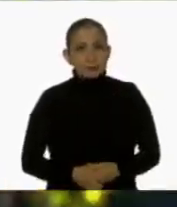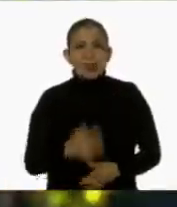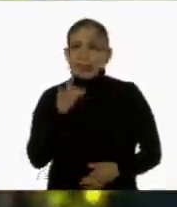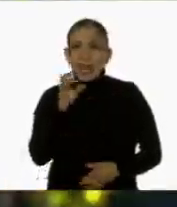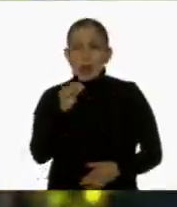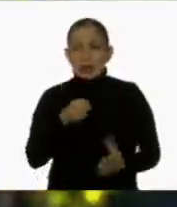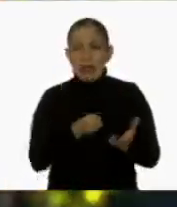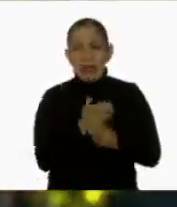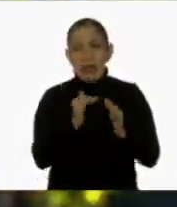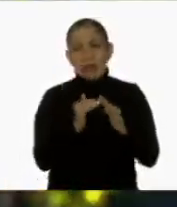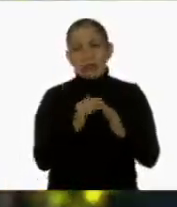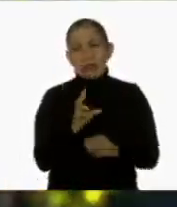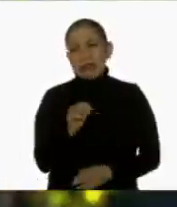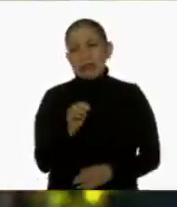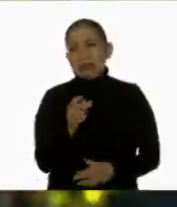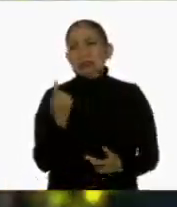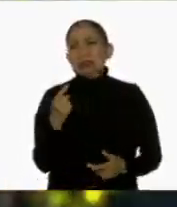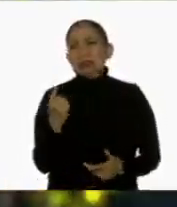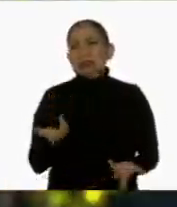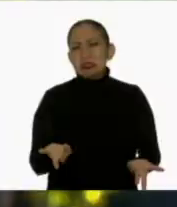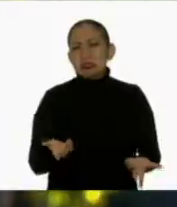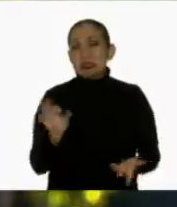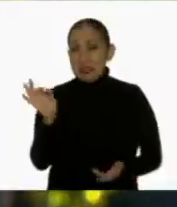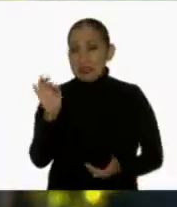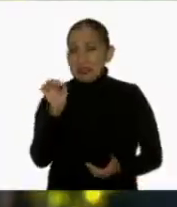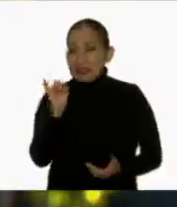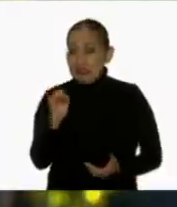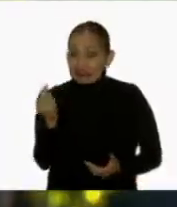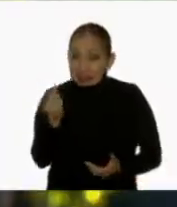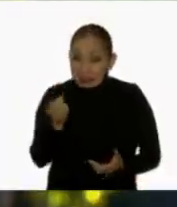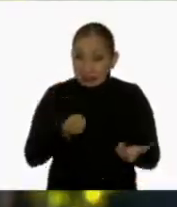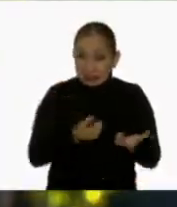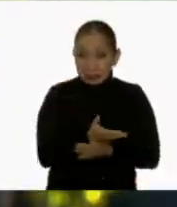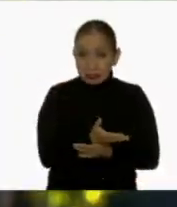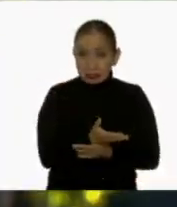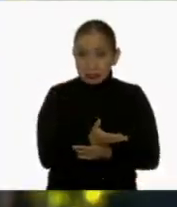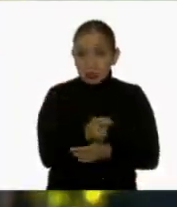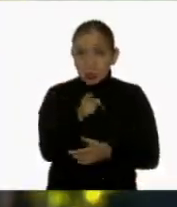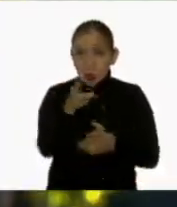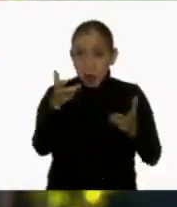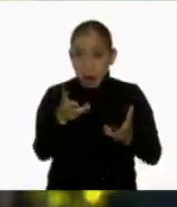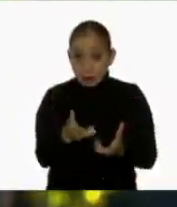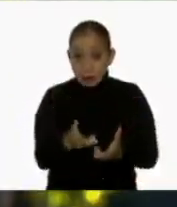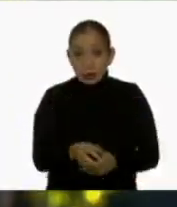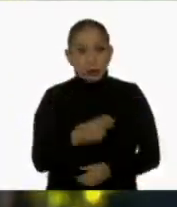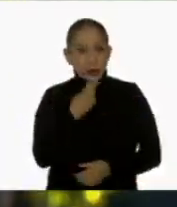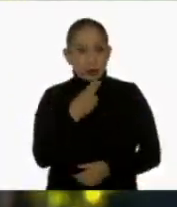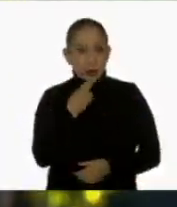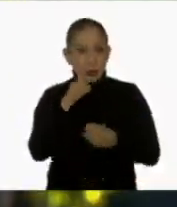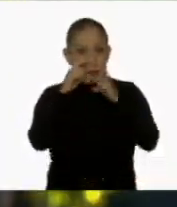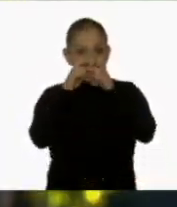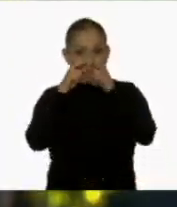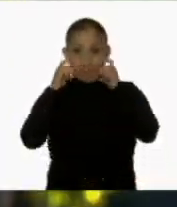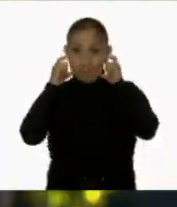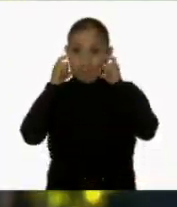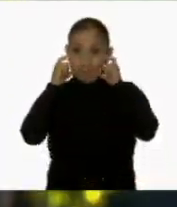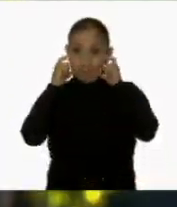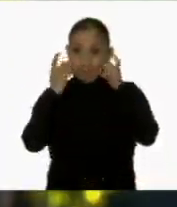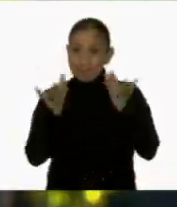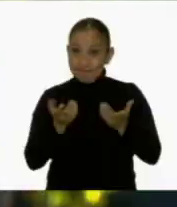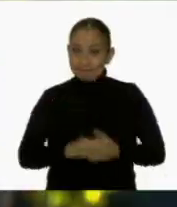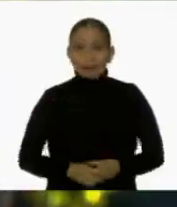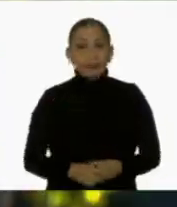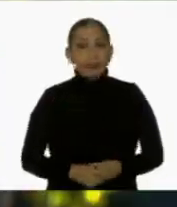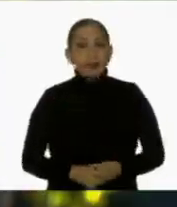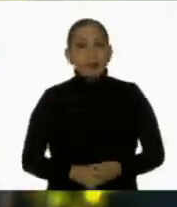Trata de no salir de casa a menos que sea muy necesario. Si lo haces, utiliza el